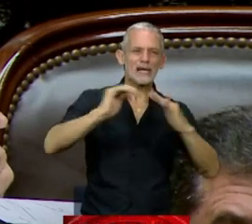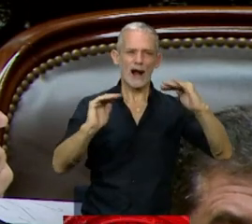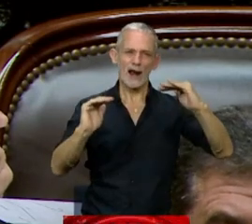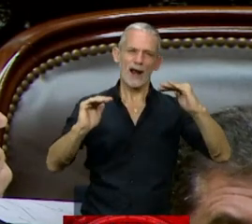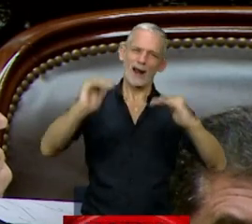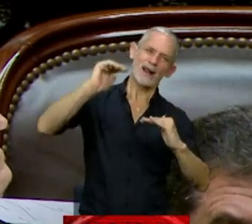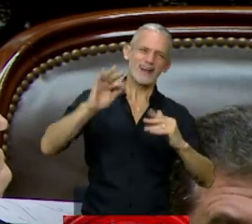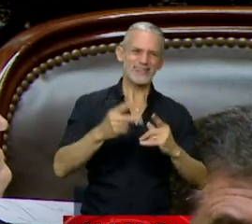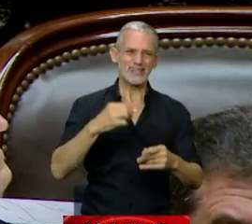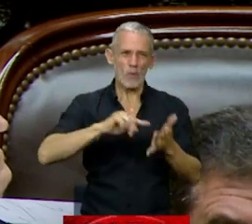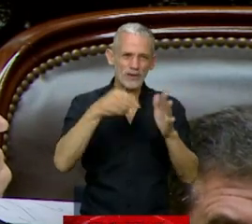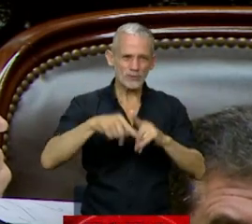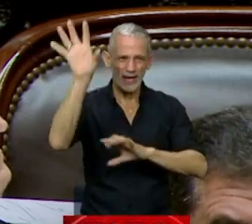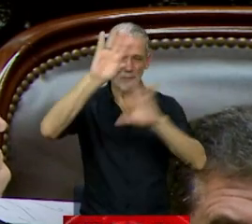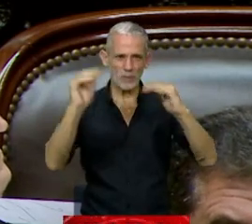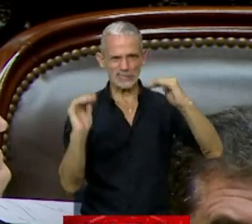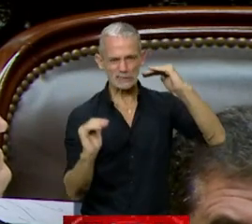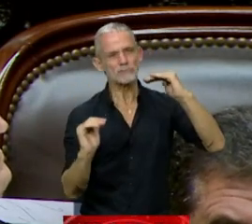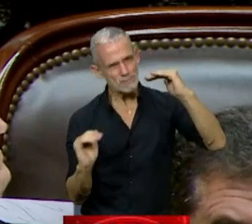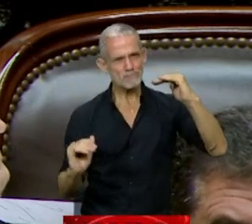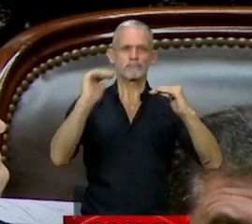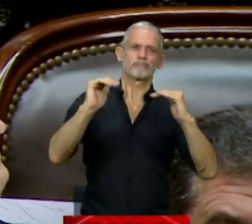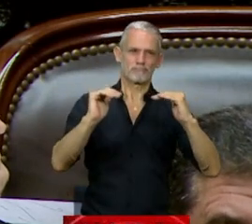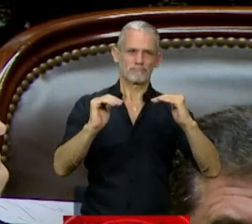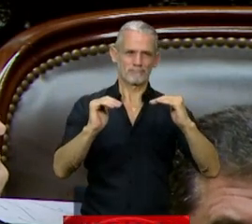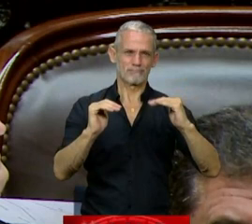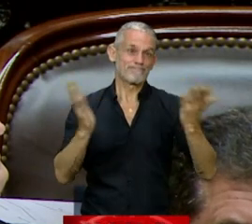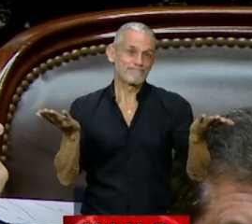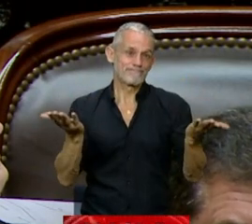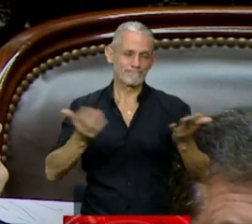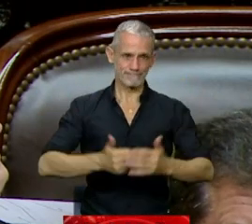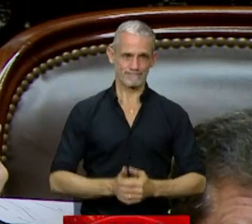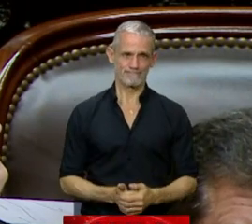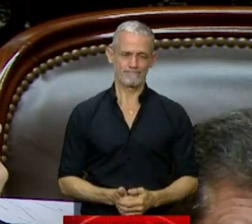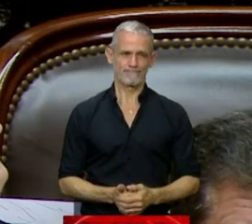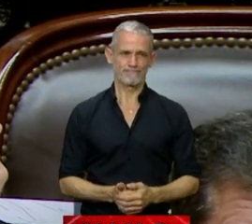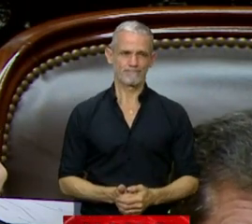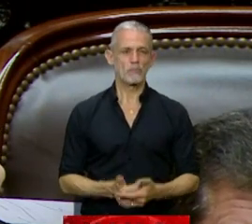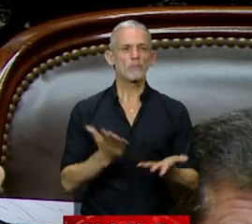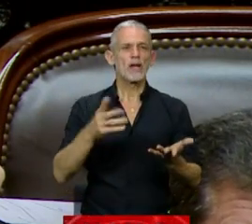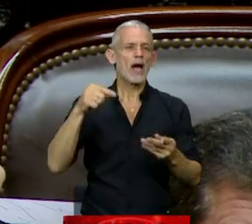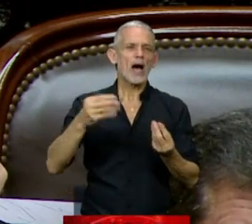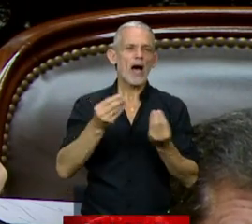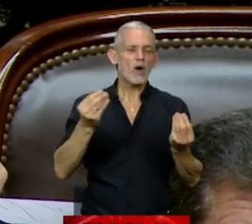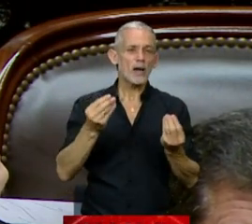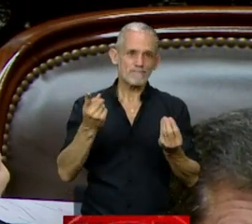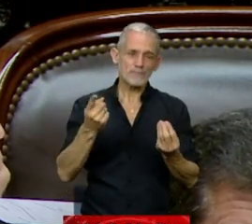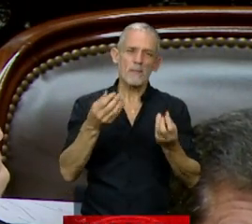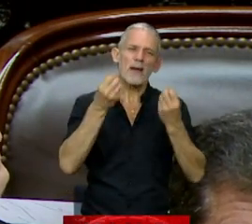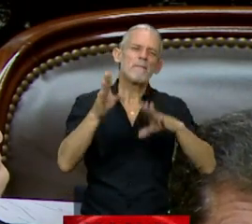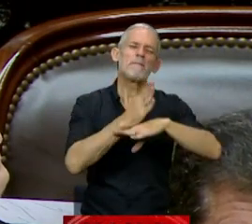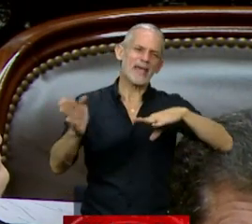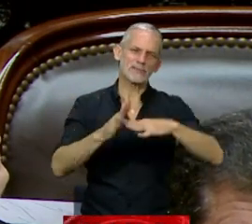asimetrías históricas en el área, básicamente. Ahora, es un punto de